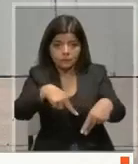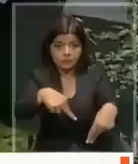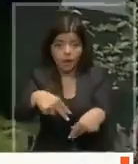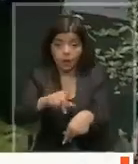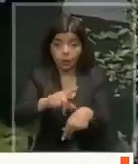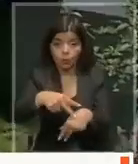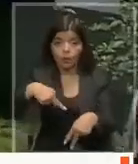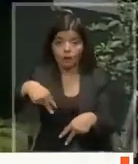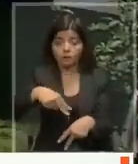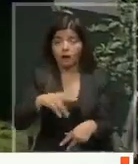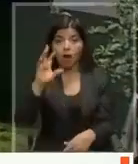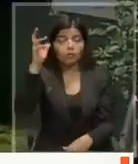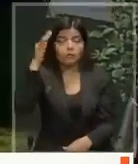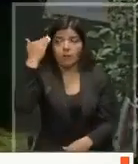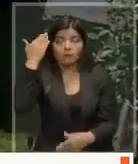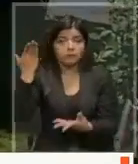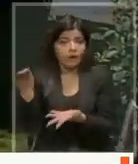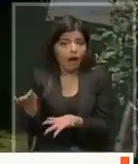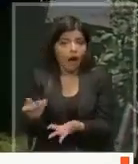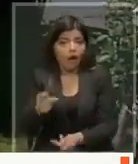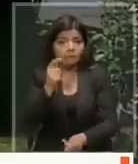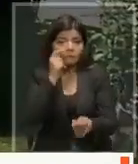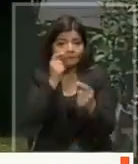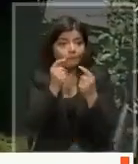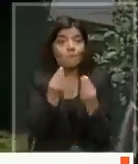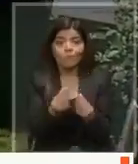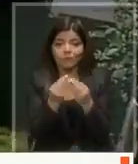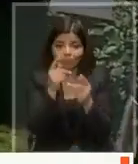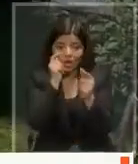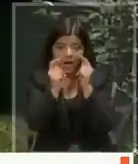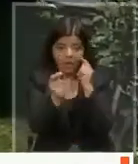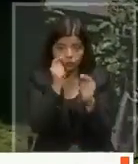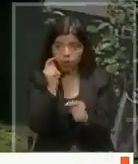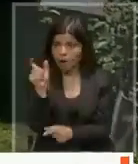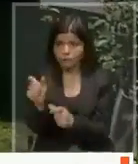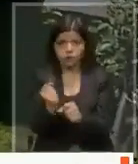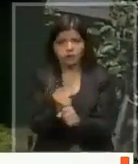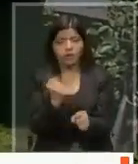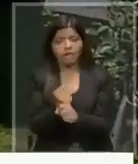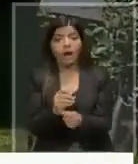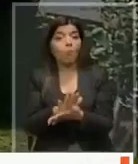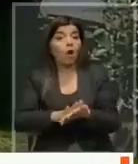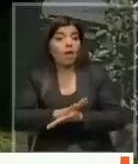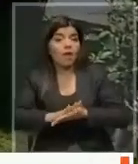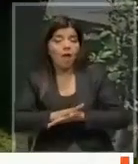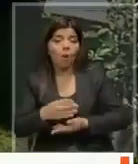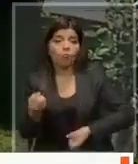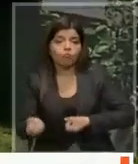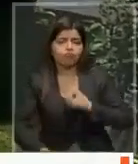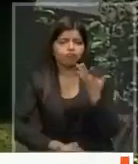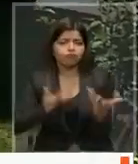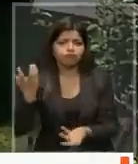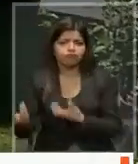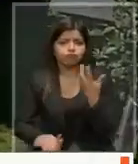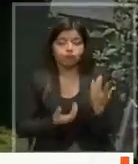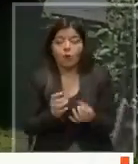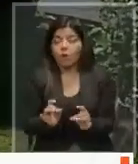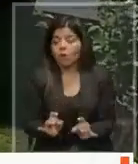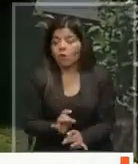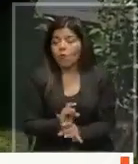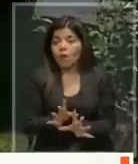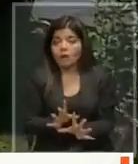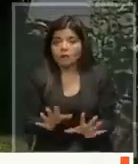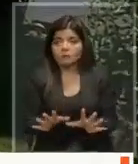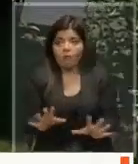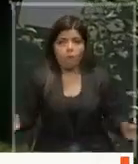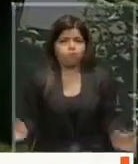lugar. Claro, es súper riesgoso para la gente que trabaja acá. Un incendio o cualquier elemento que sea explosivo